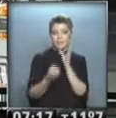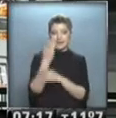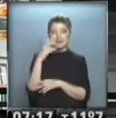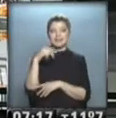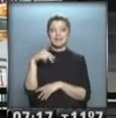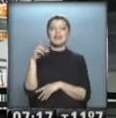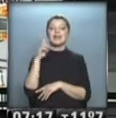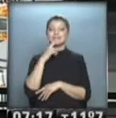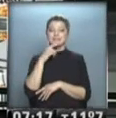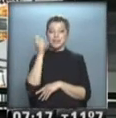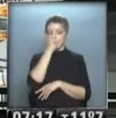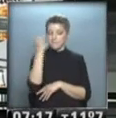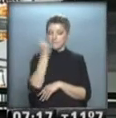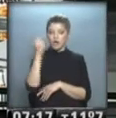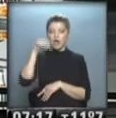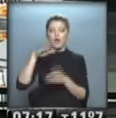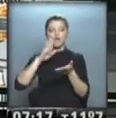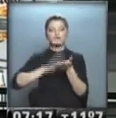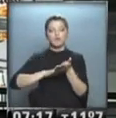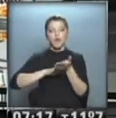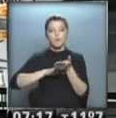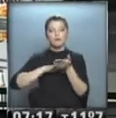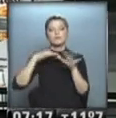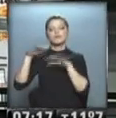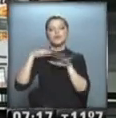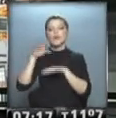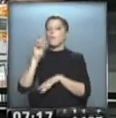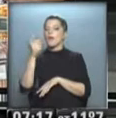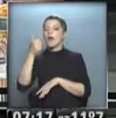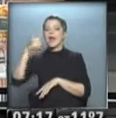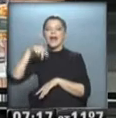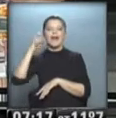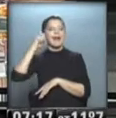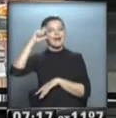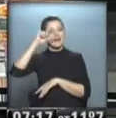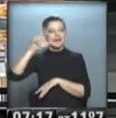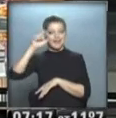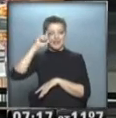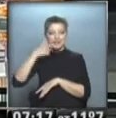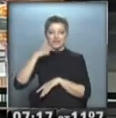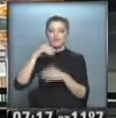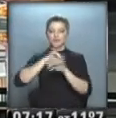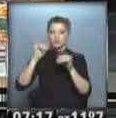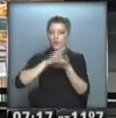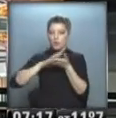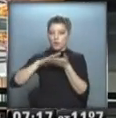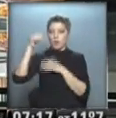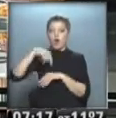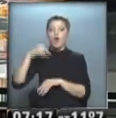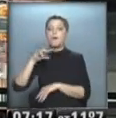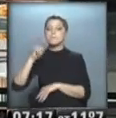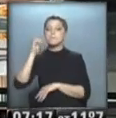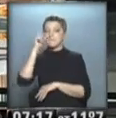Se los contábamos, hay novedades en la causa que investiga el asesinato de Ángeles Rauso. Entre otras, la declaración prevista para hoy por parte del padrastro